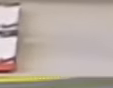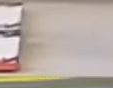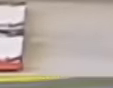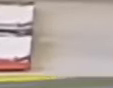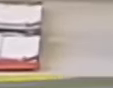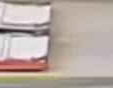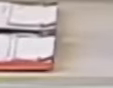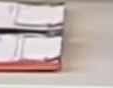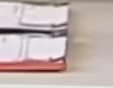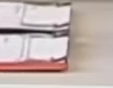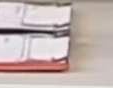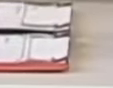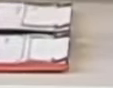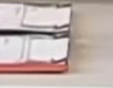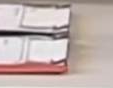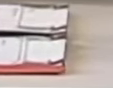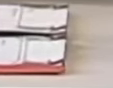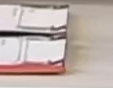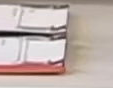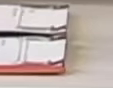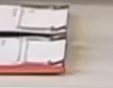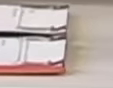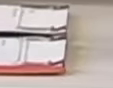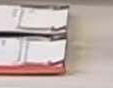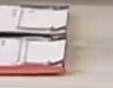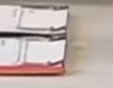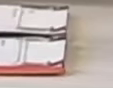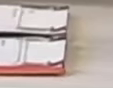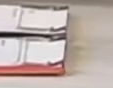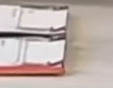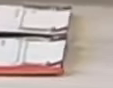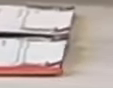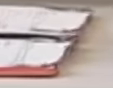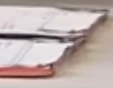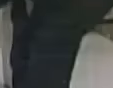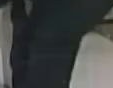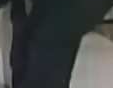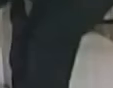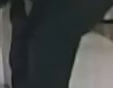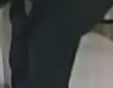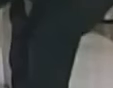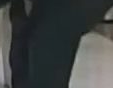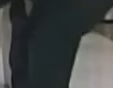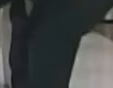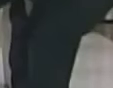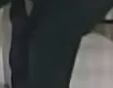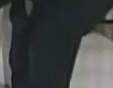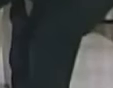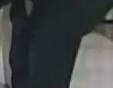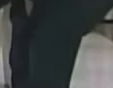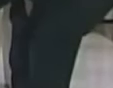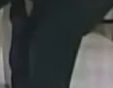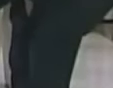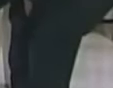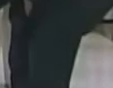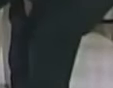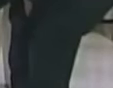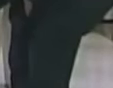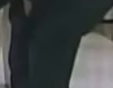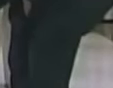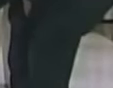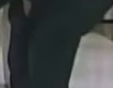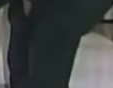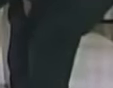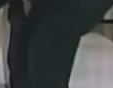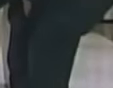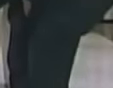la firma de esta acta de aprobación concerniente a la estructura funcional y de gobernabilidad para la operación de la unidad del área Campo